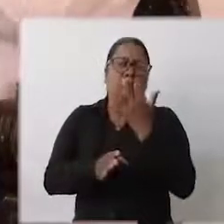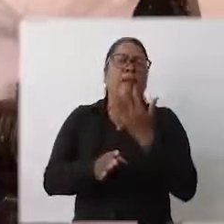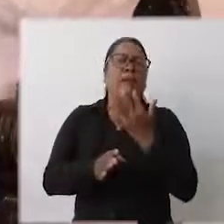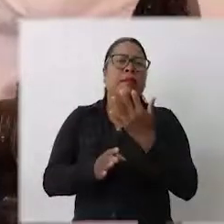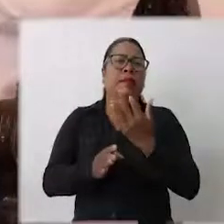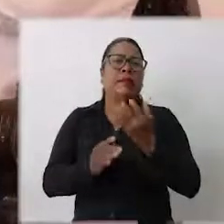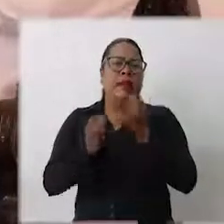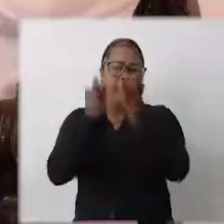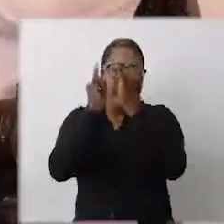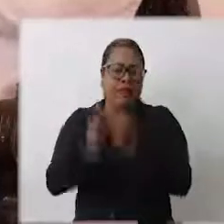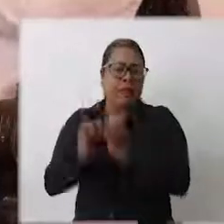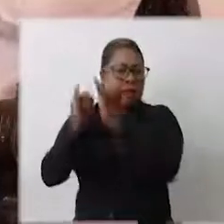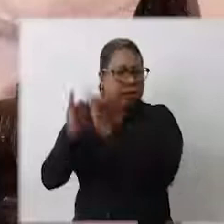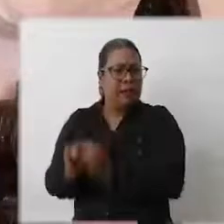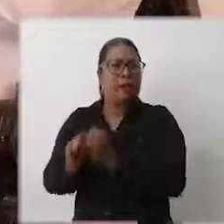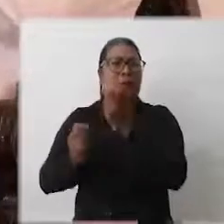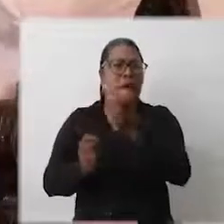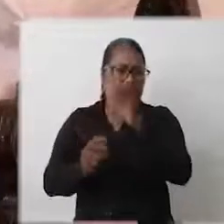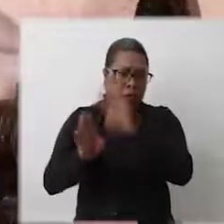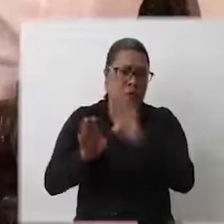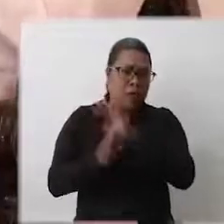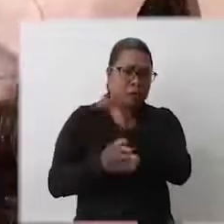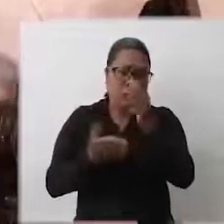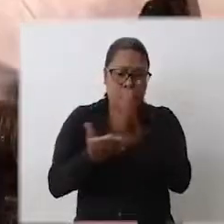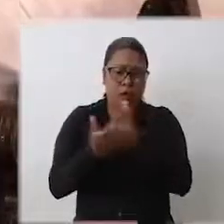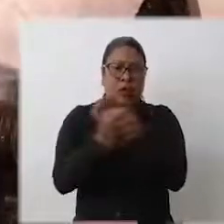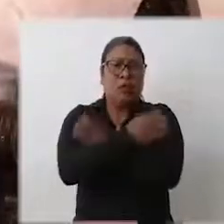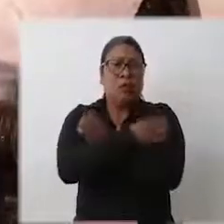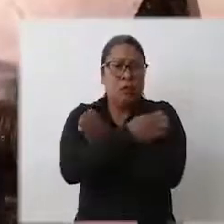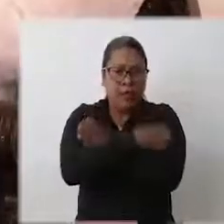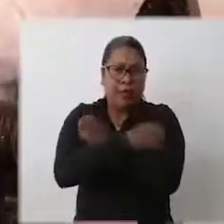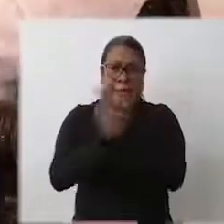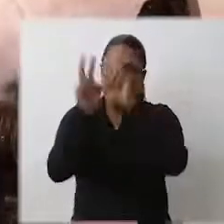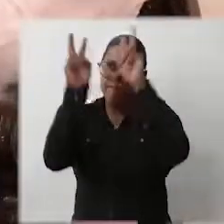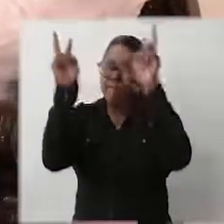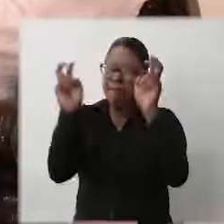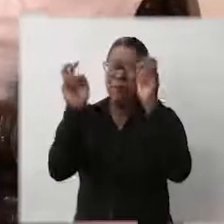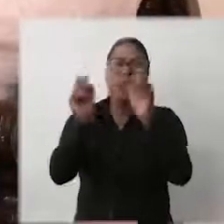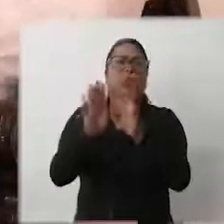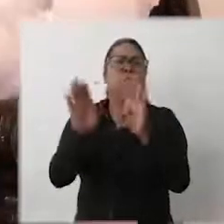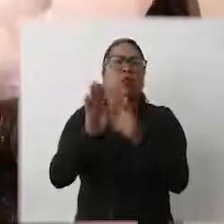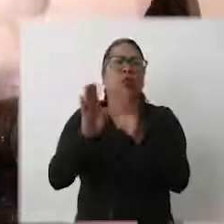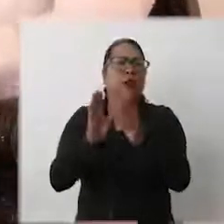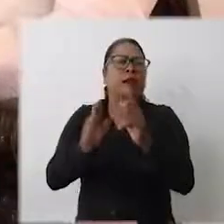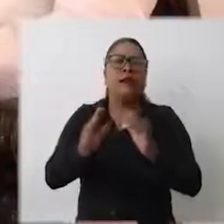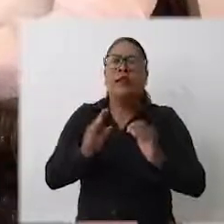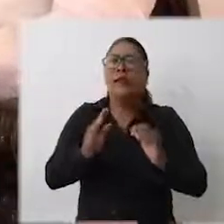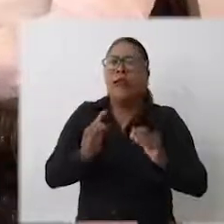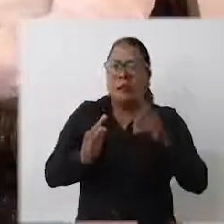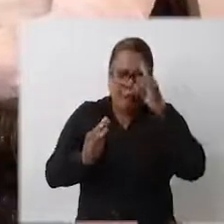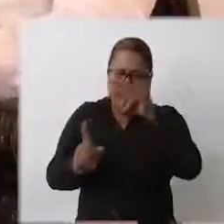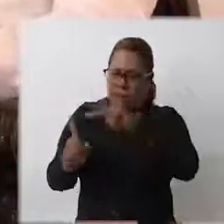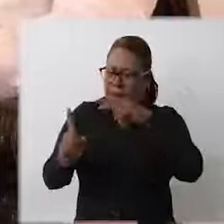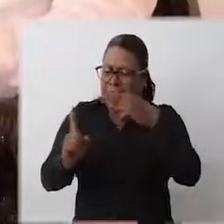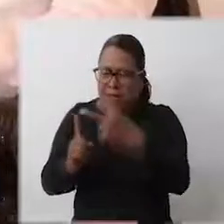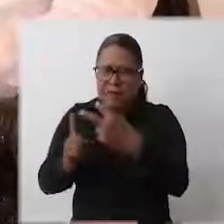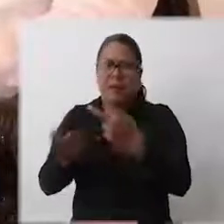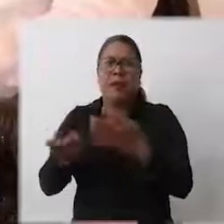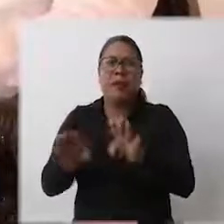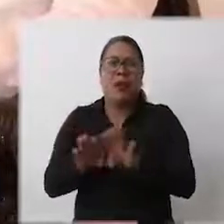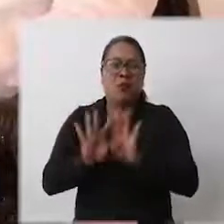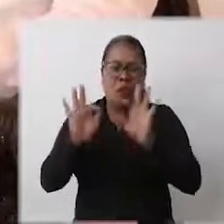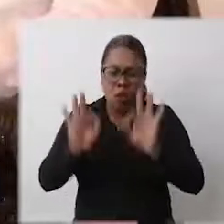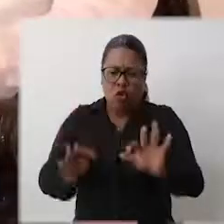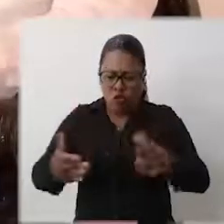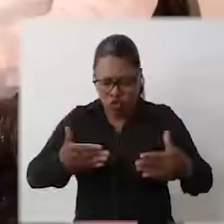solo el orgullo por preservar y revalorizar la importancia del uso y seguir hablando en el rescate de